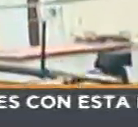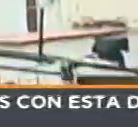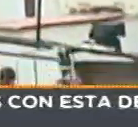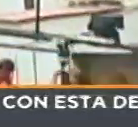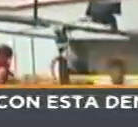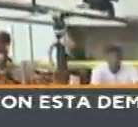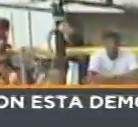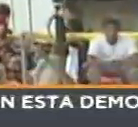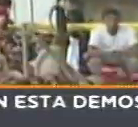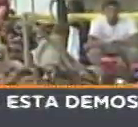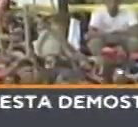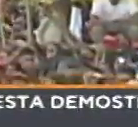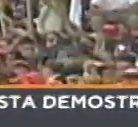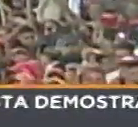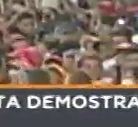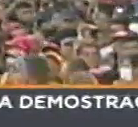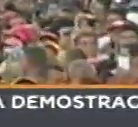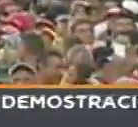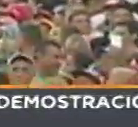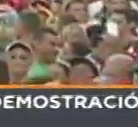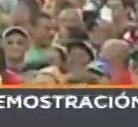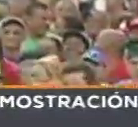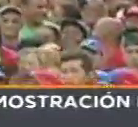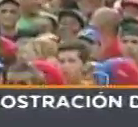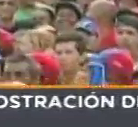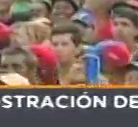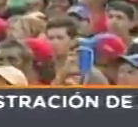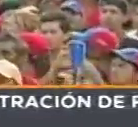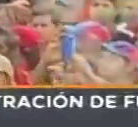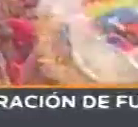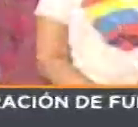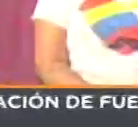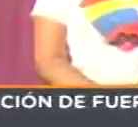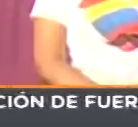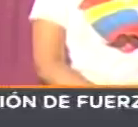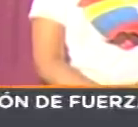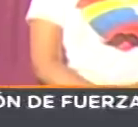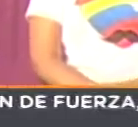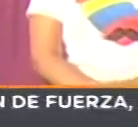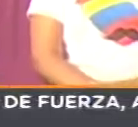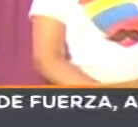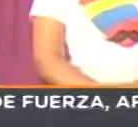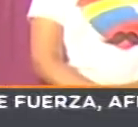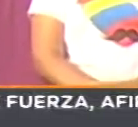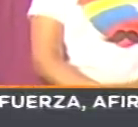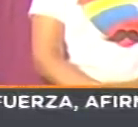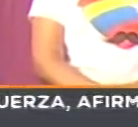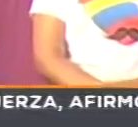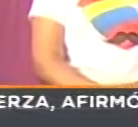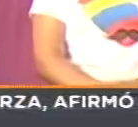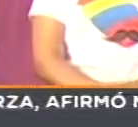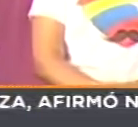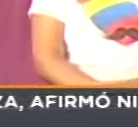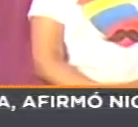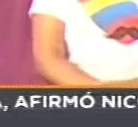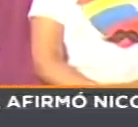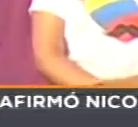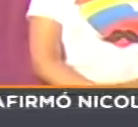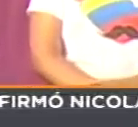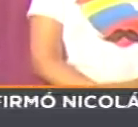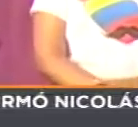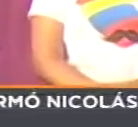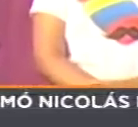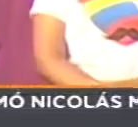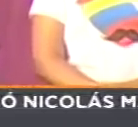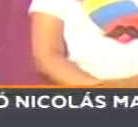junto al pueblo aquí donde vivimos donde sentimos la patria esta es la patria cabral